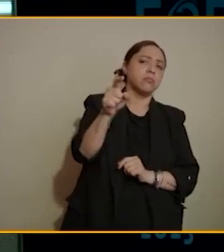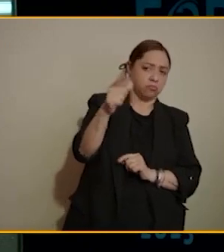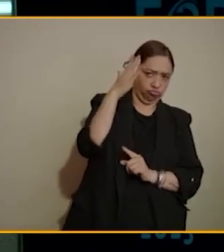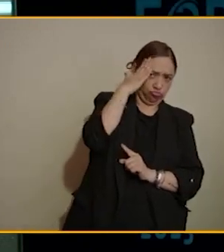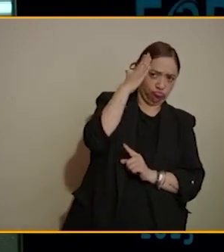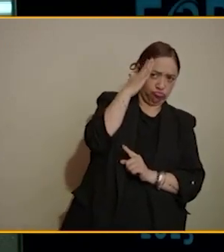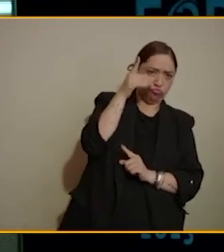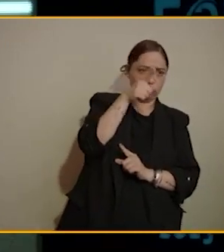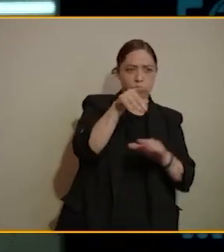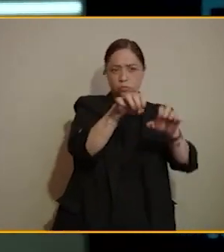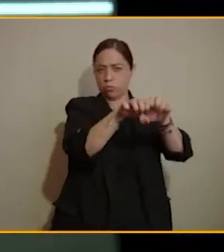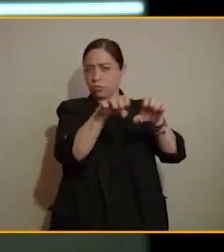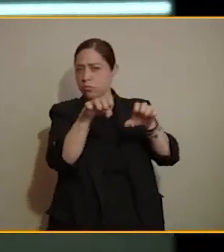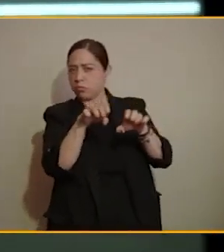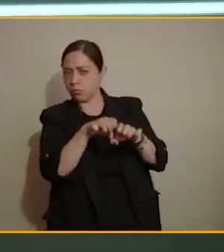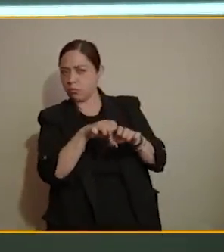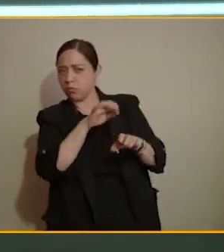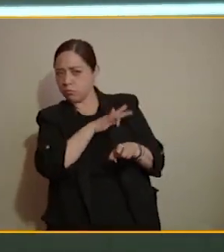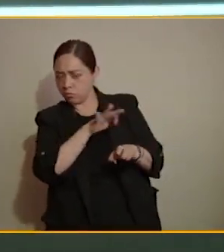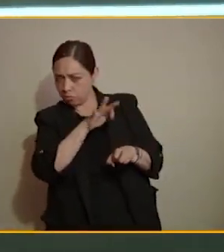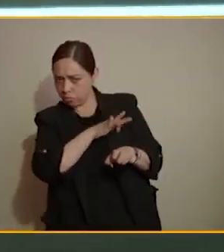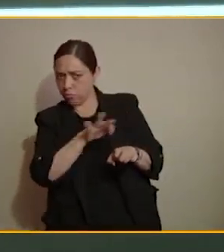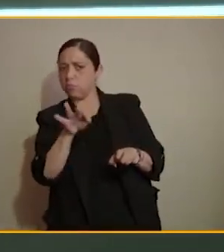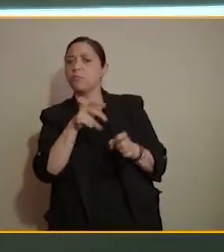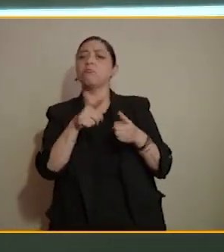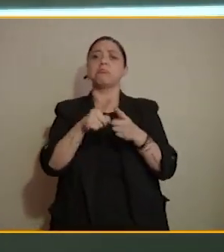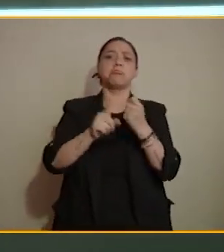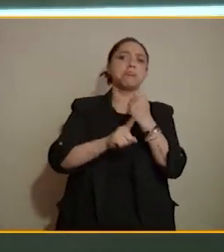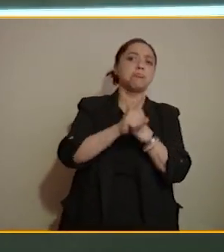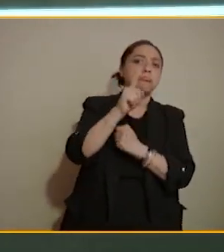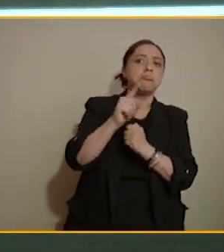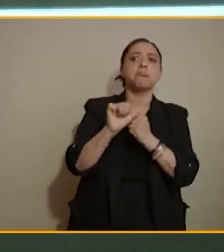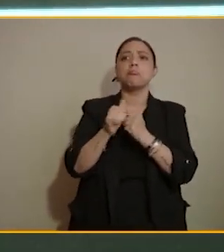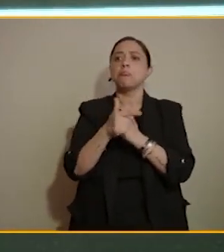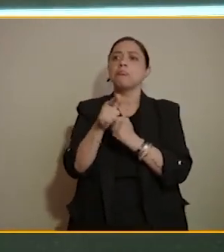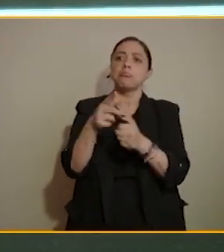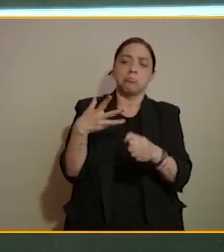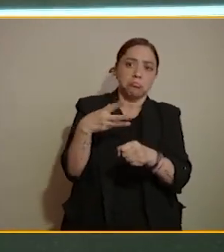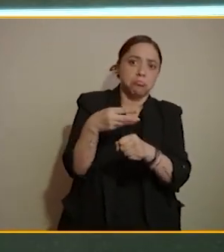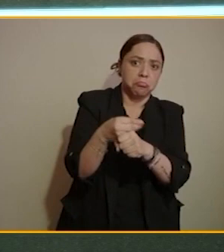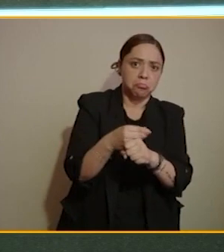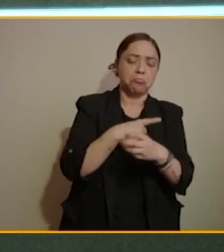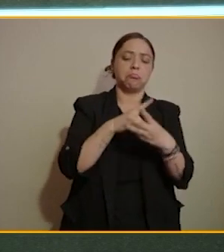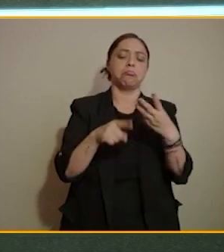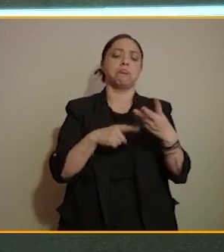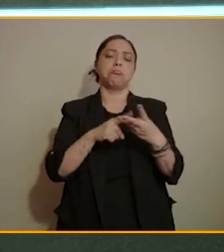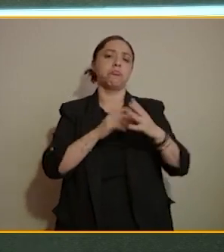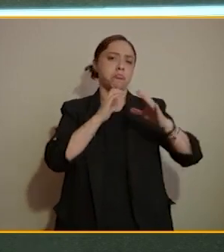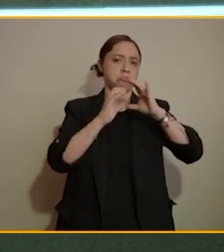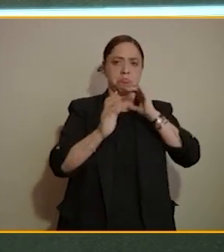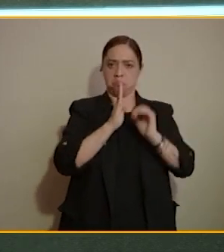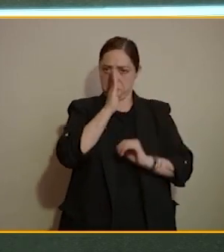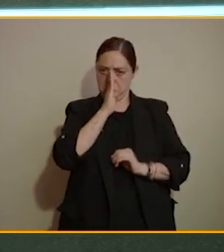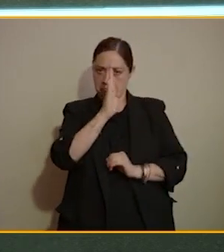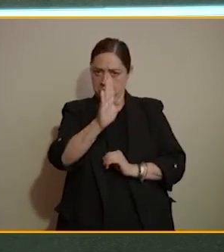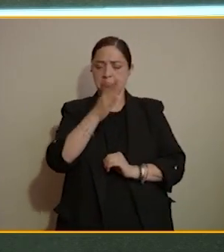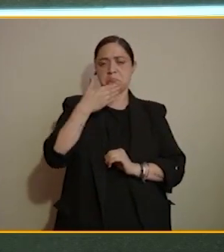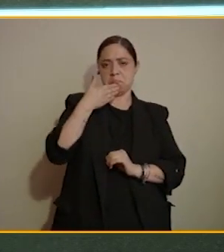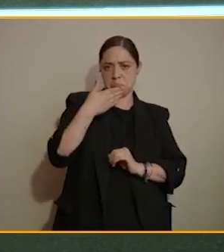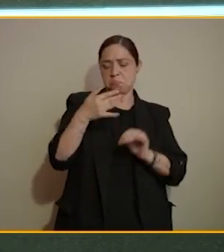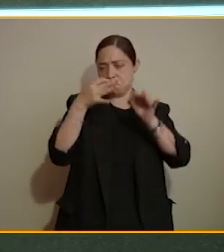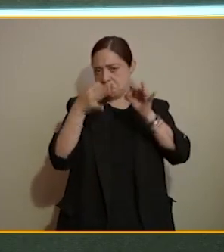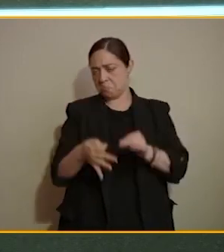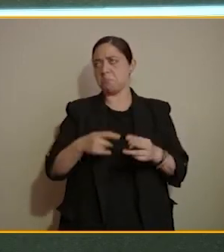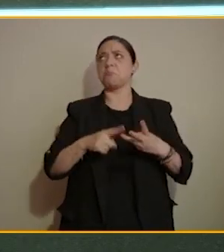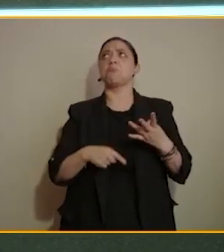trabajar en equipo, si puedes solucionar problemas, si puedes tener una comunicación asertiva o comunicación efectiva, si